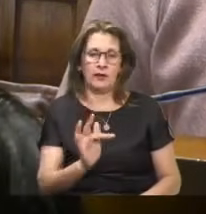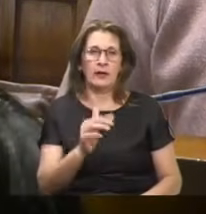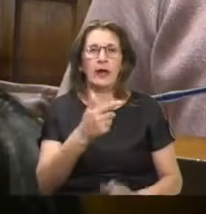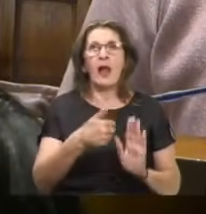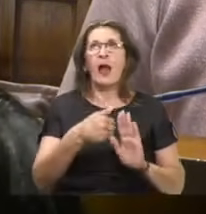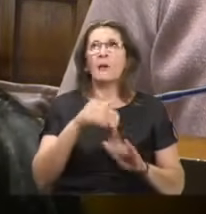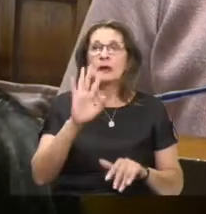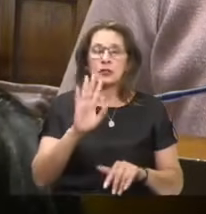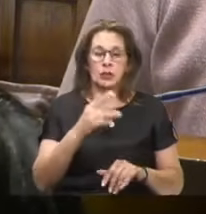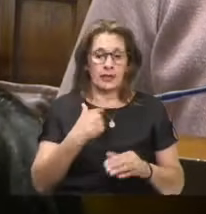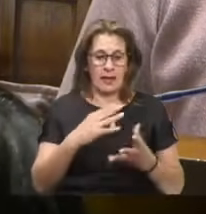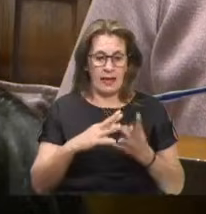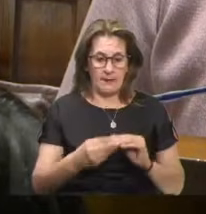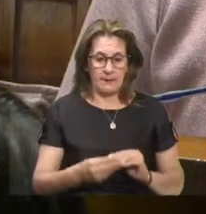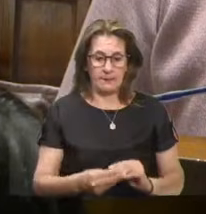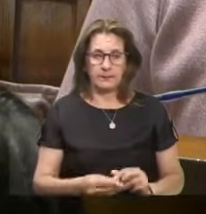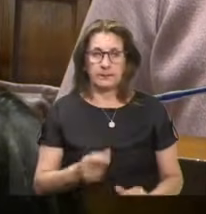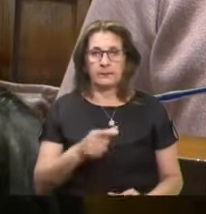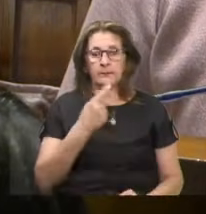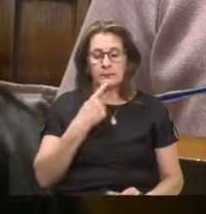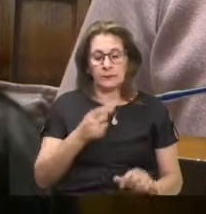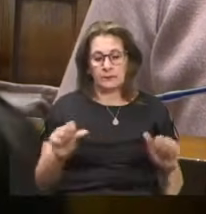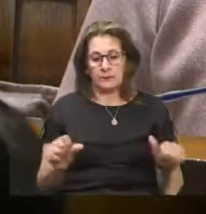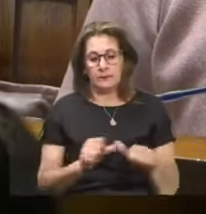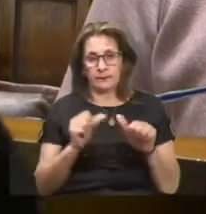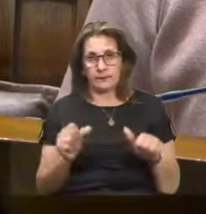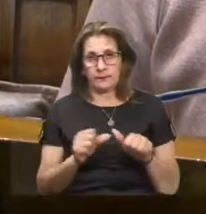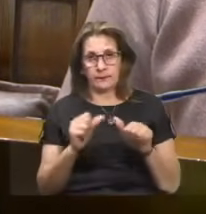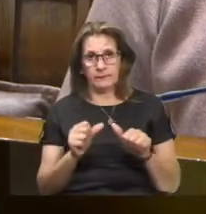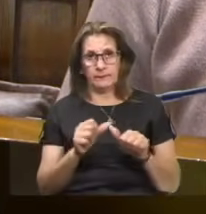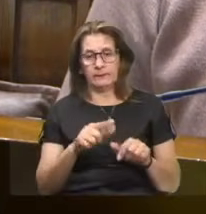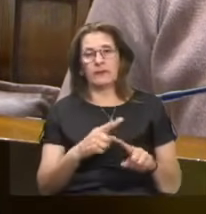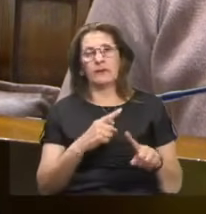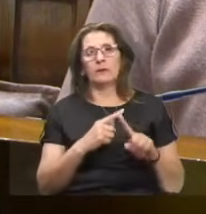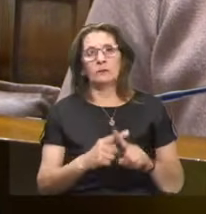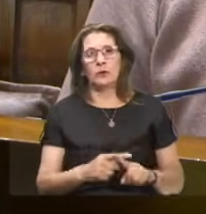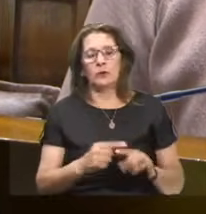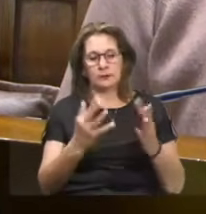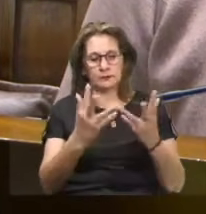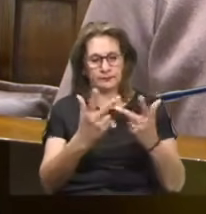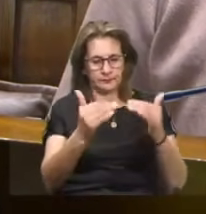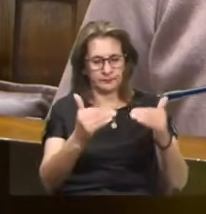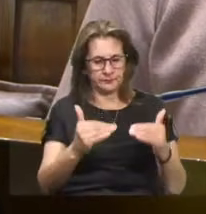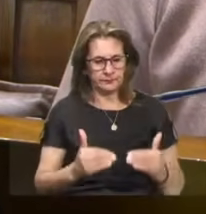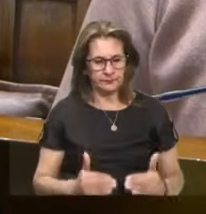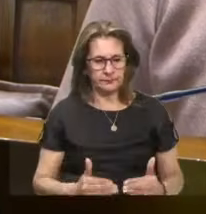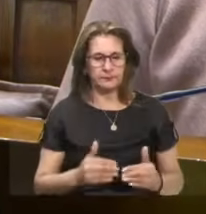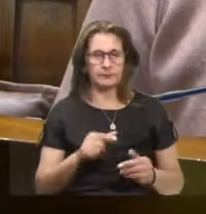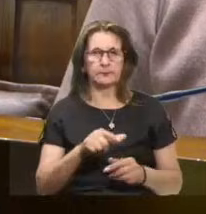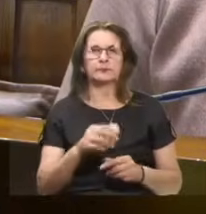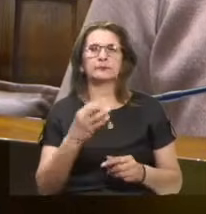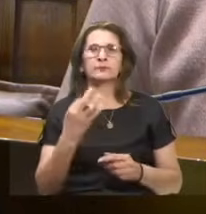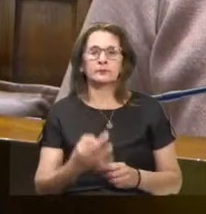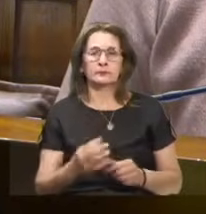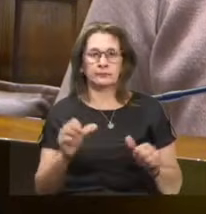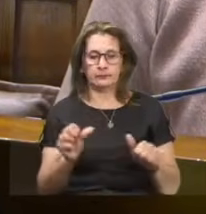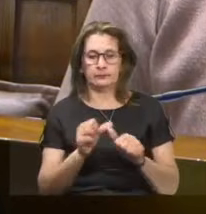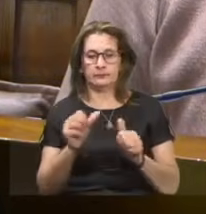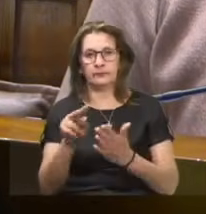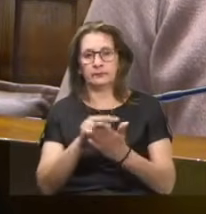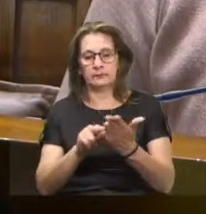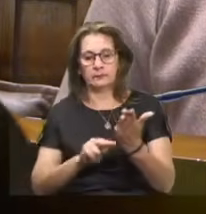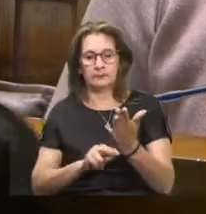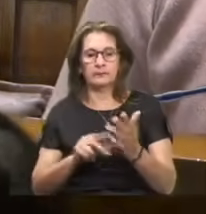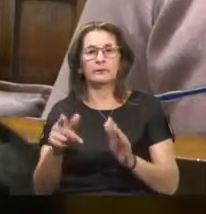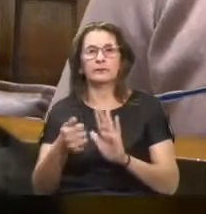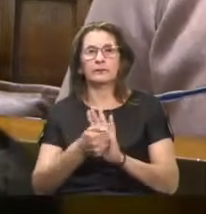las adquisiciones se realizan a través de los ordenadores secundarios. Los remito a leer el